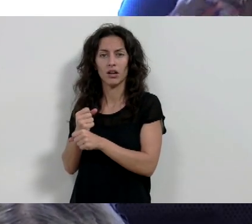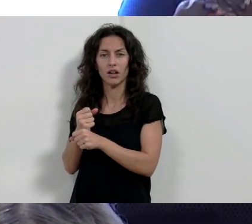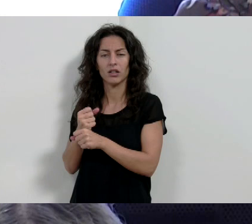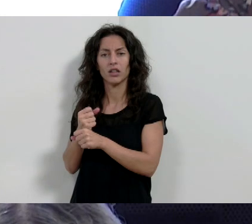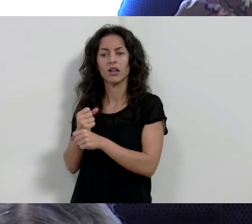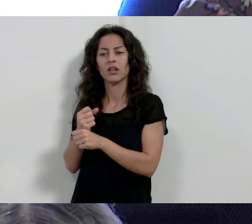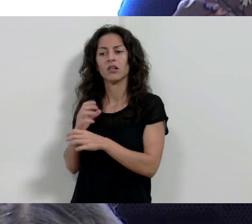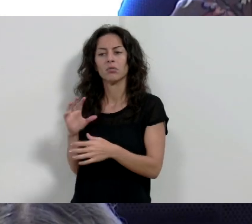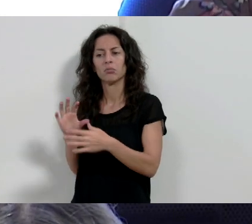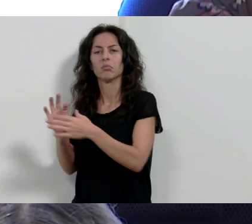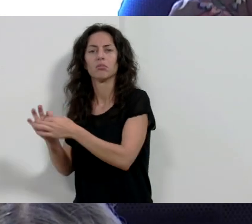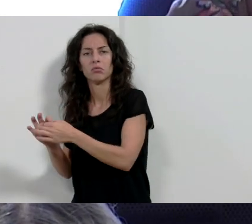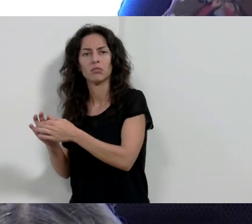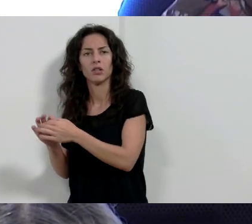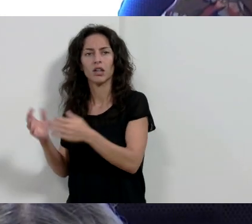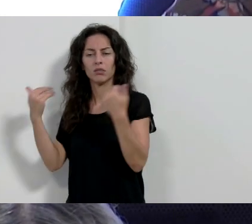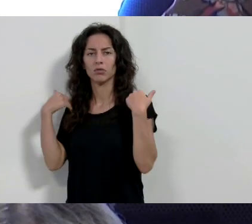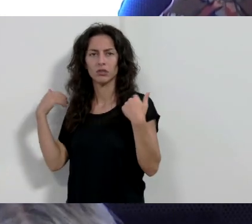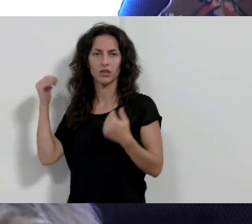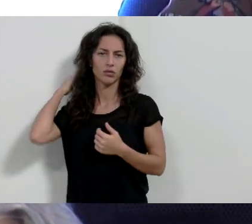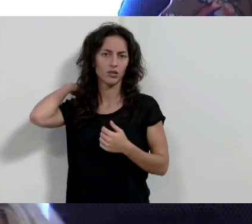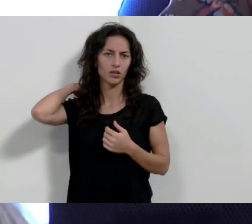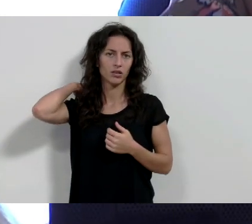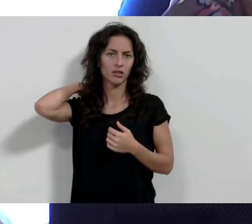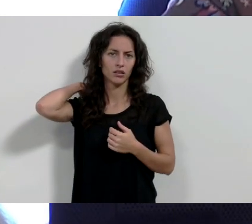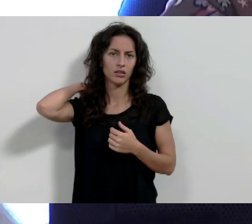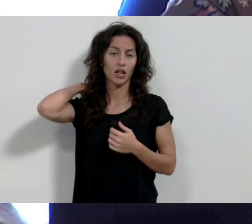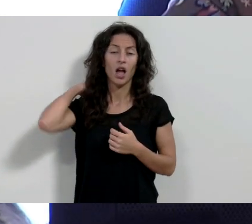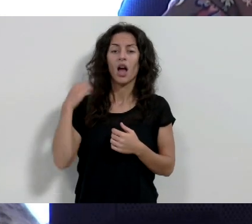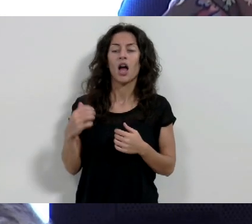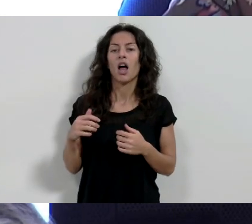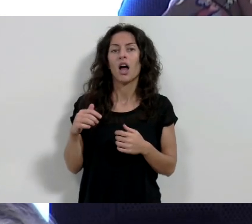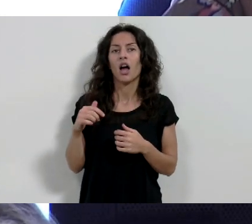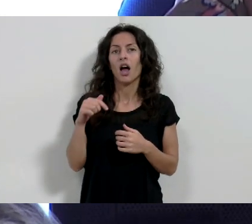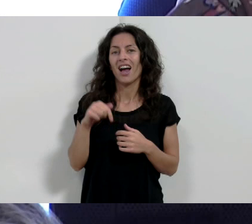que decir una cosa y la contraria, cuando además aquí se externalizan cosas con mucha